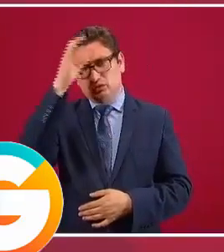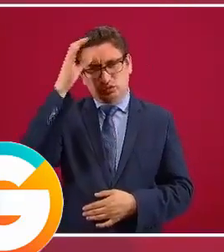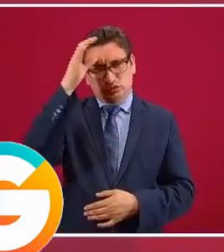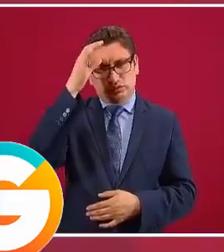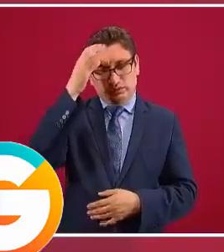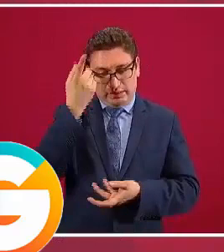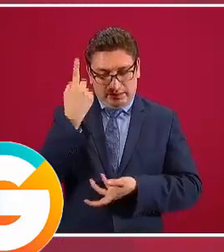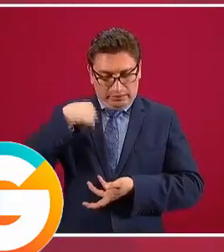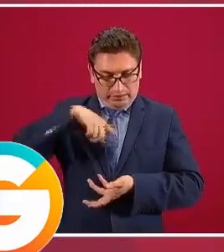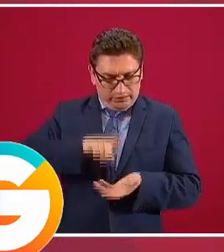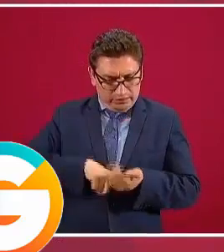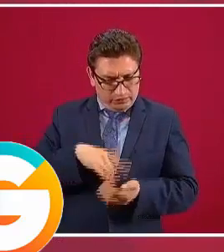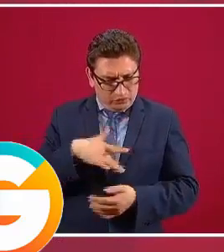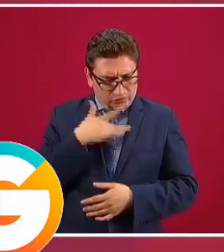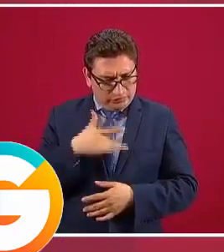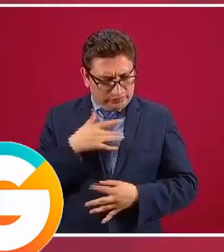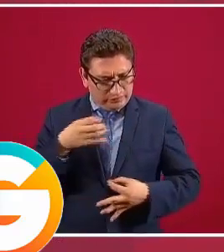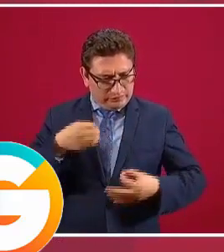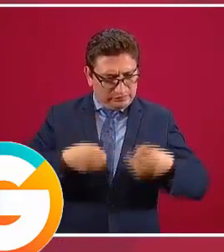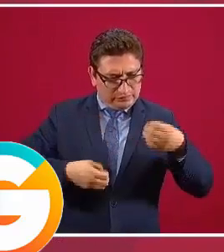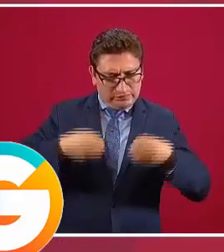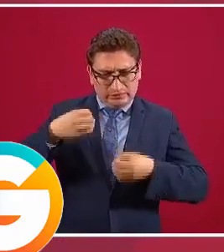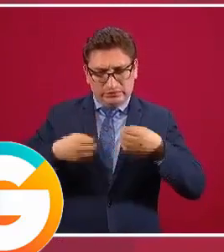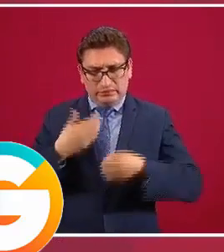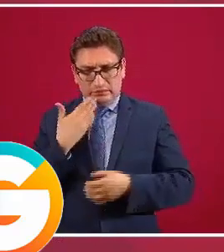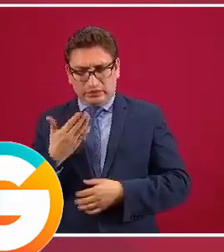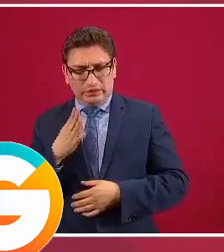tribunal que nos juzgue.